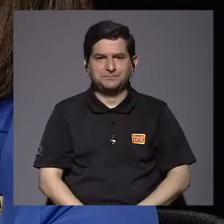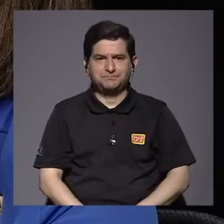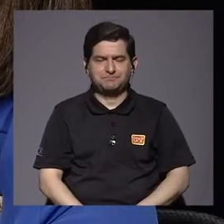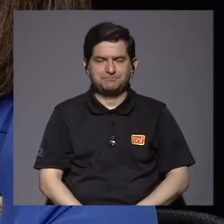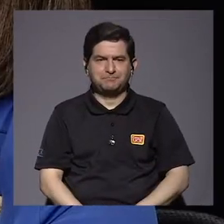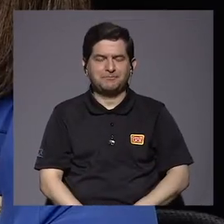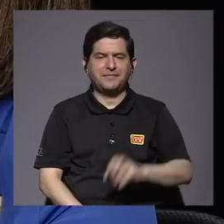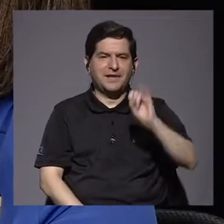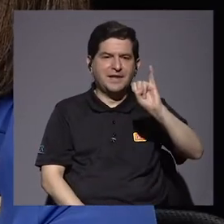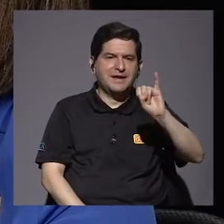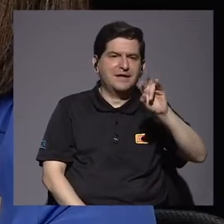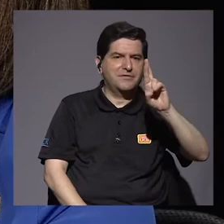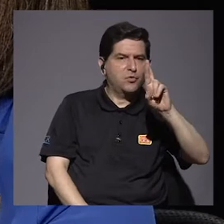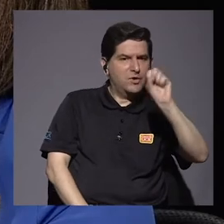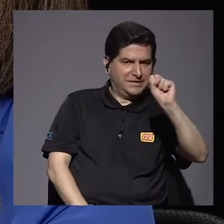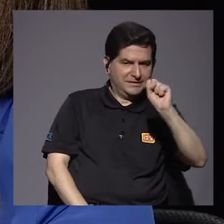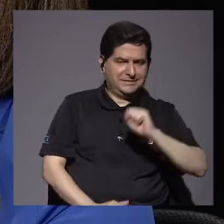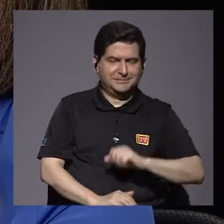Doña Inés,